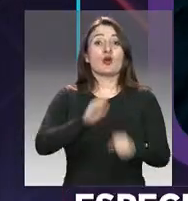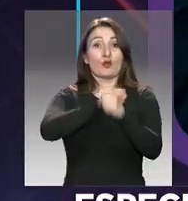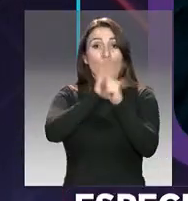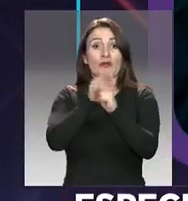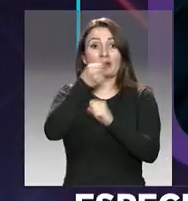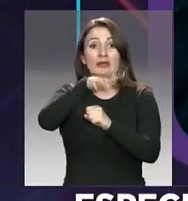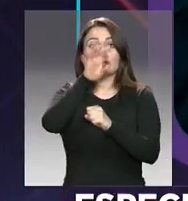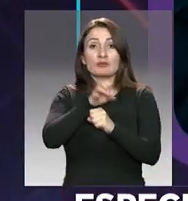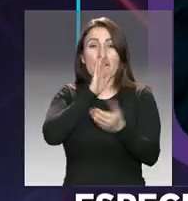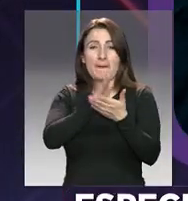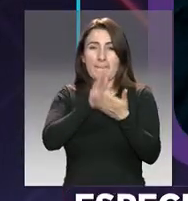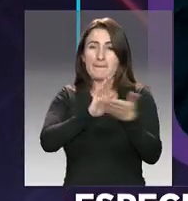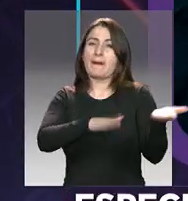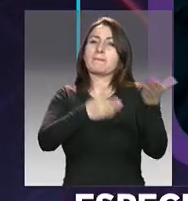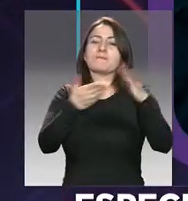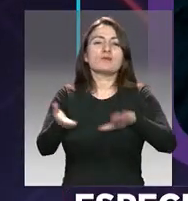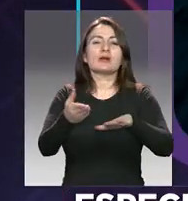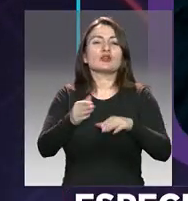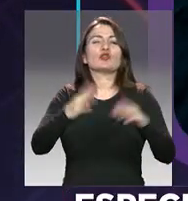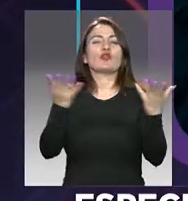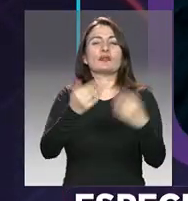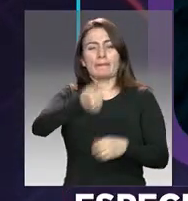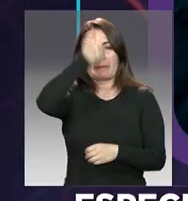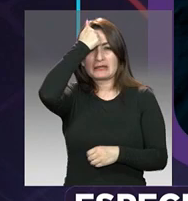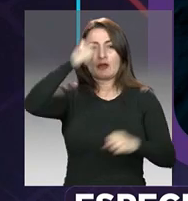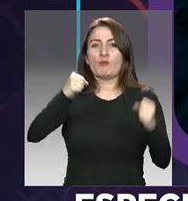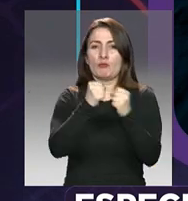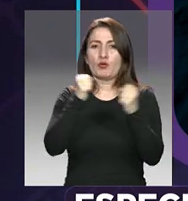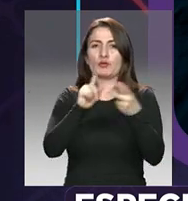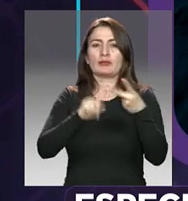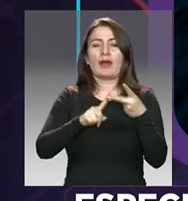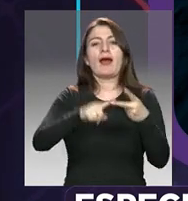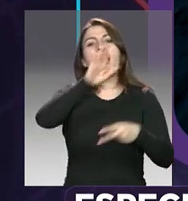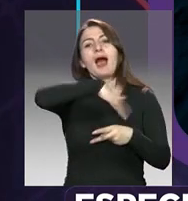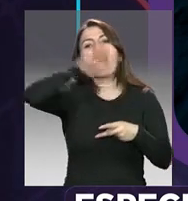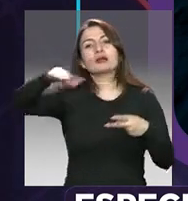principalmente en Bogotá, luego Antioquia, Valle del Cauca, Boyacá y Norte de Santander.